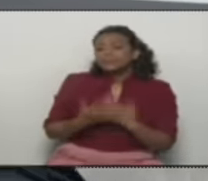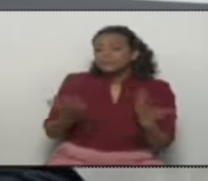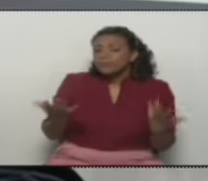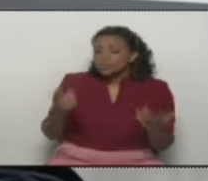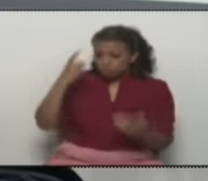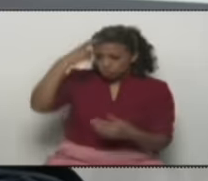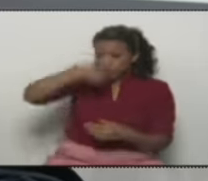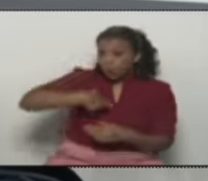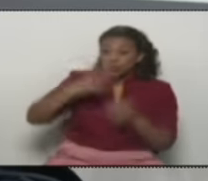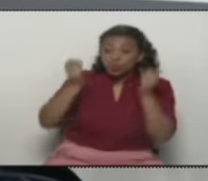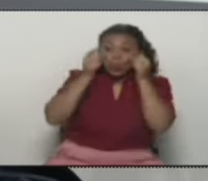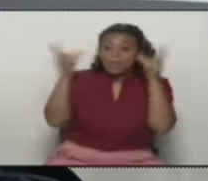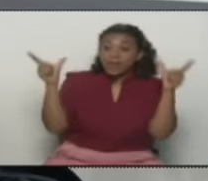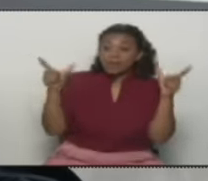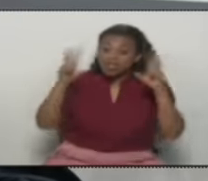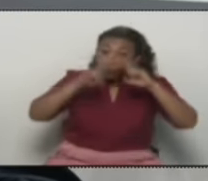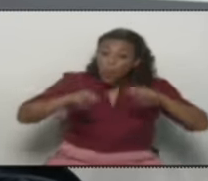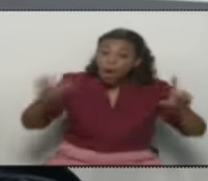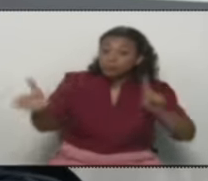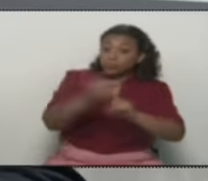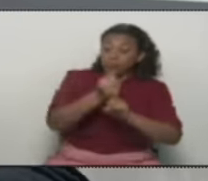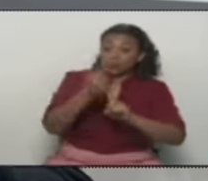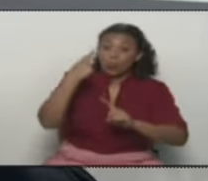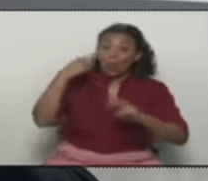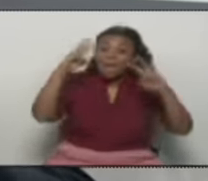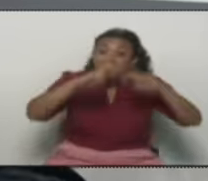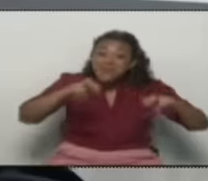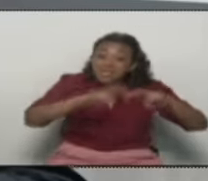mismo estoy sorprendido por las cosas que nosotros encontramos.